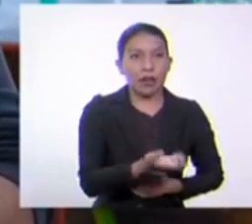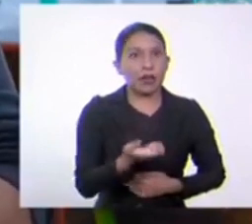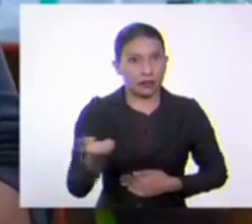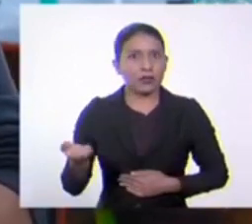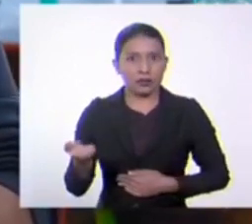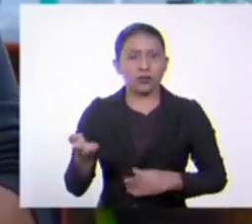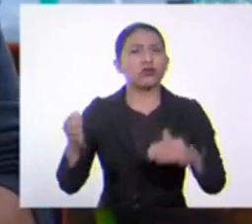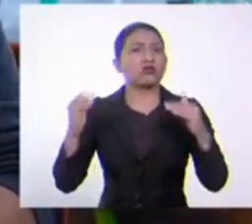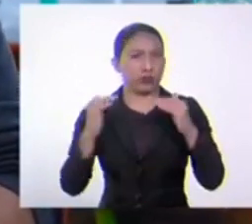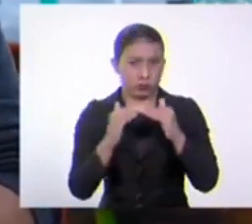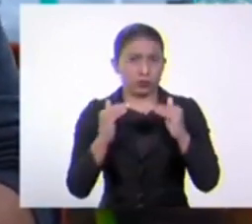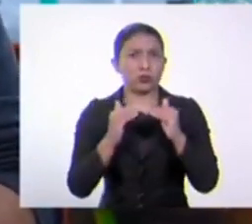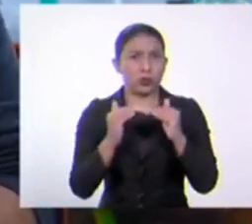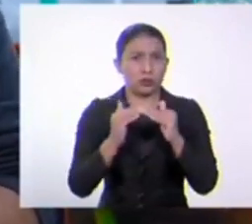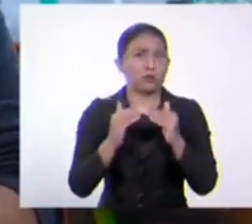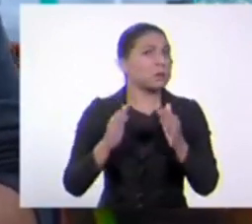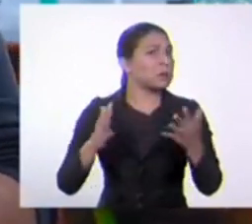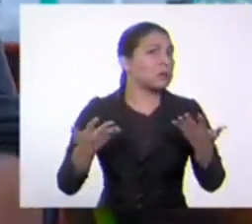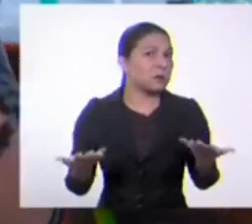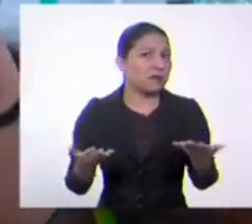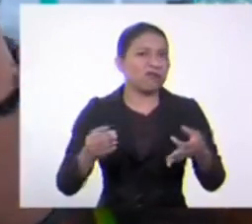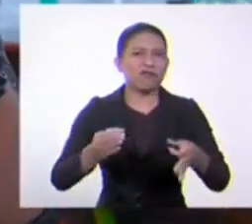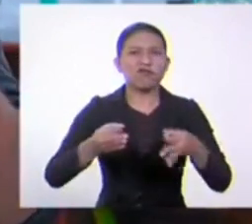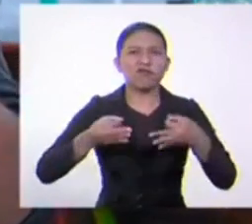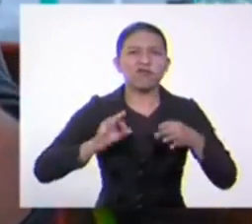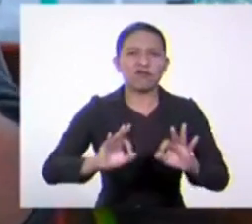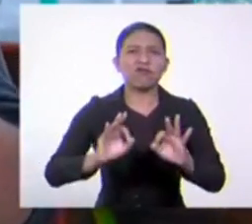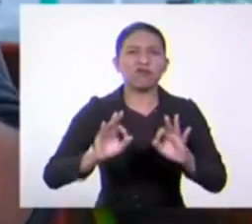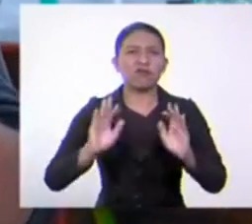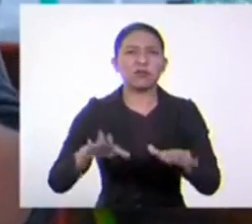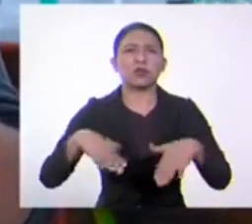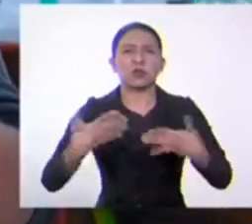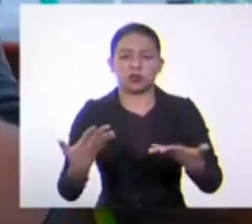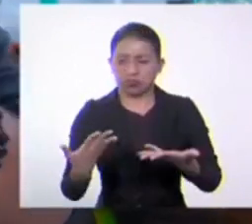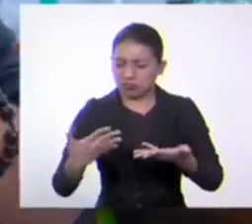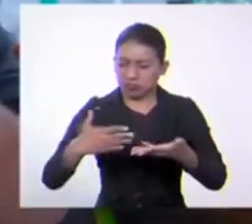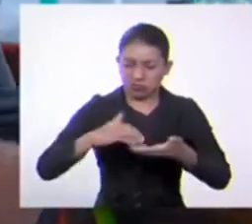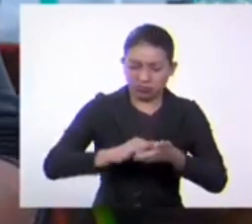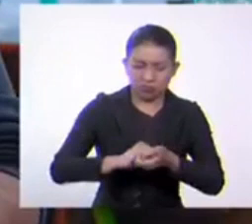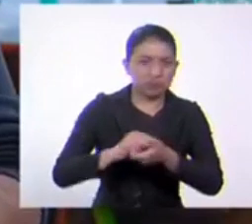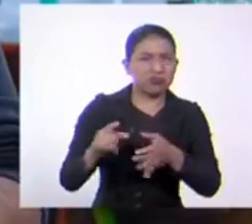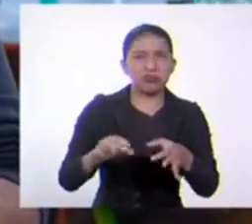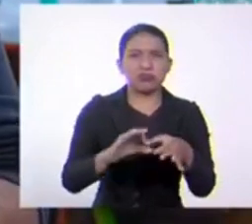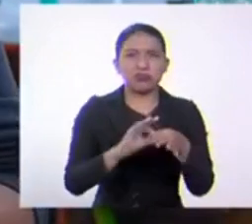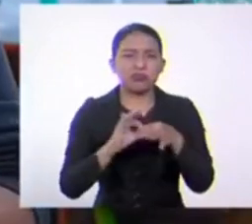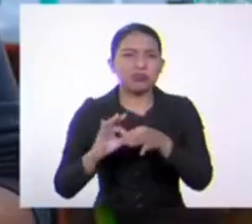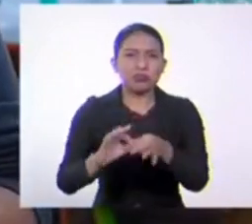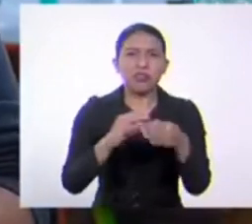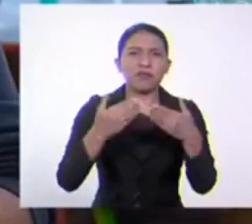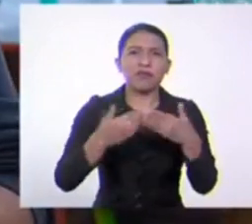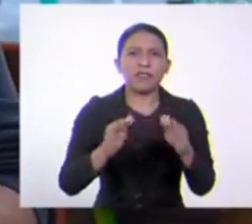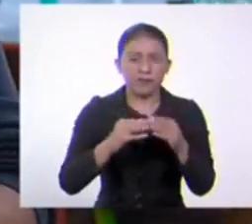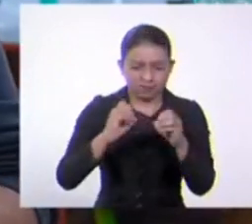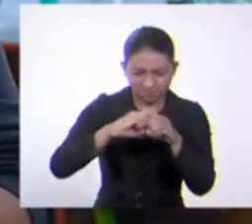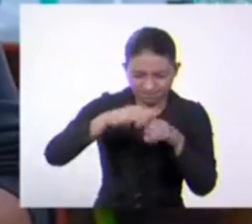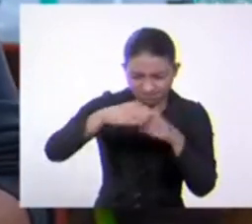están determinadas por la forma en cómo interactúan las moléculas para formar